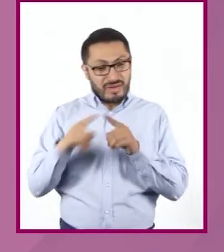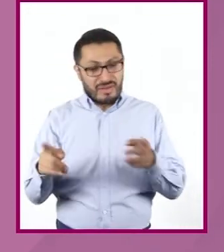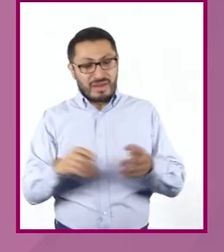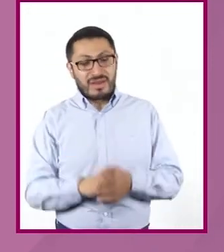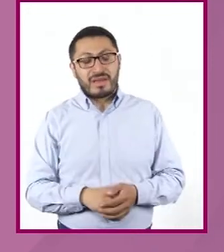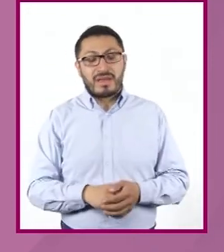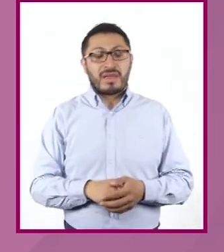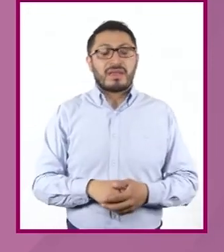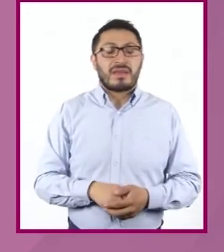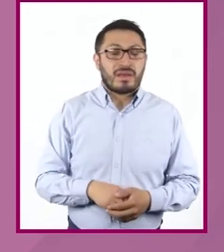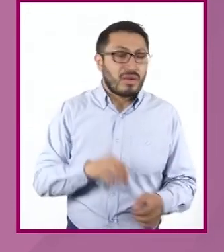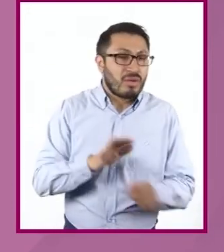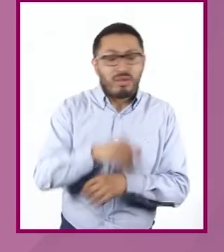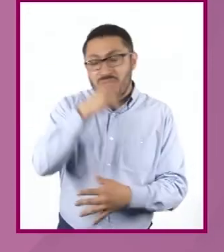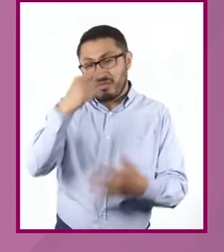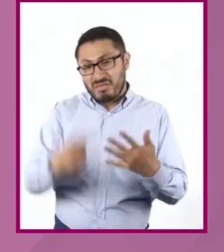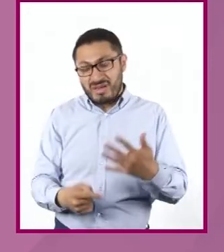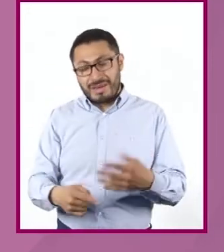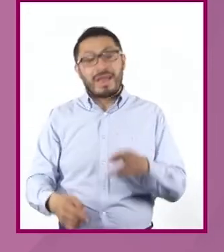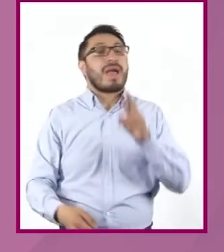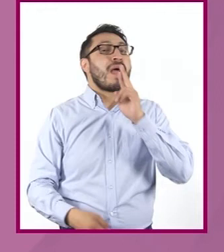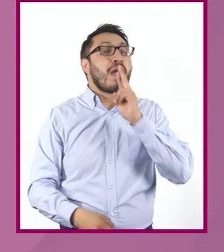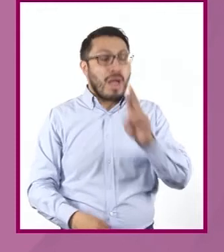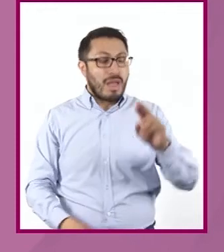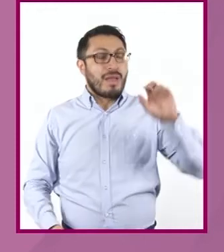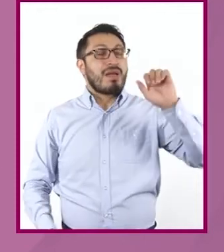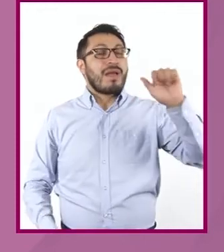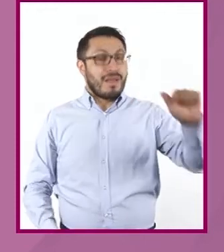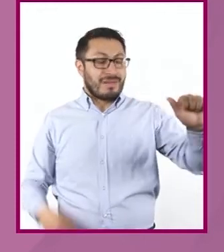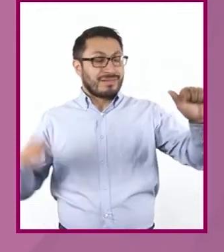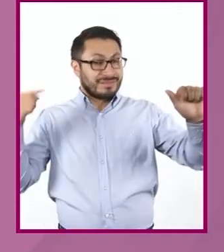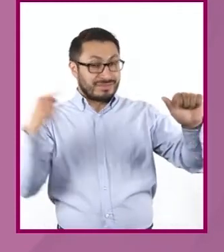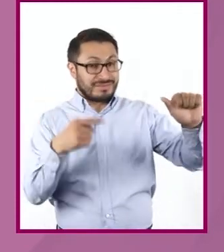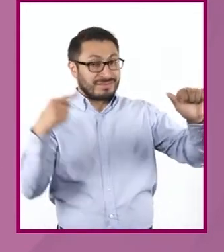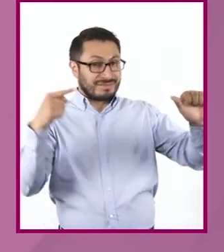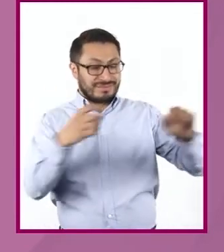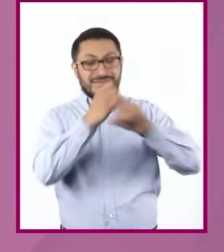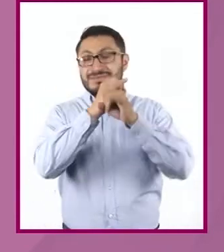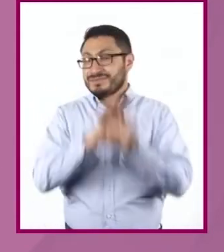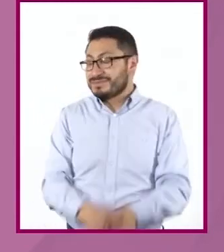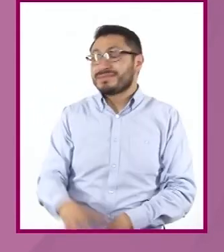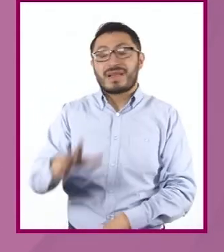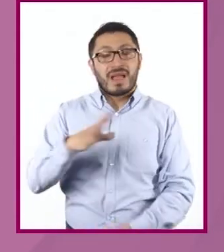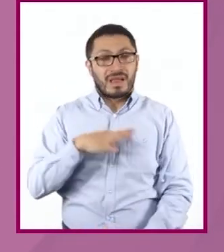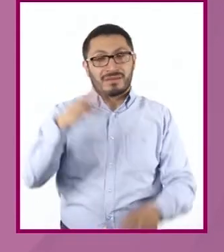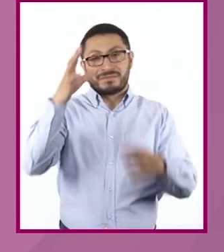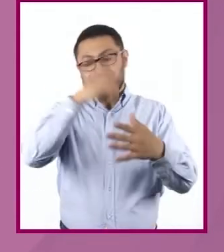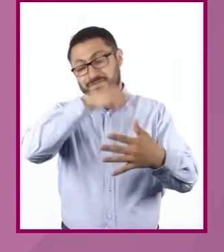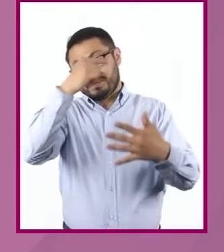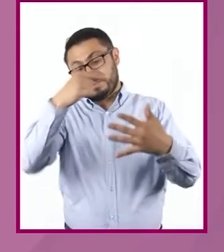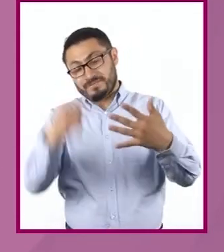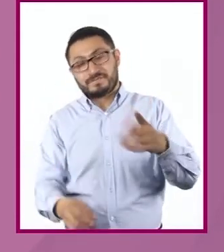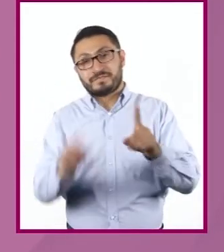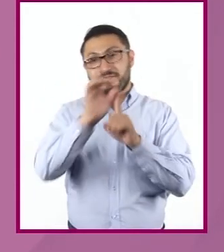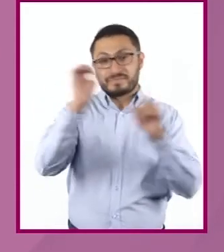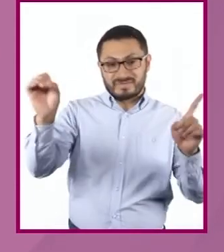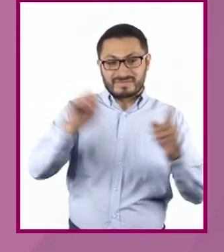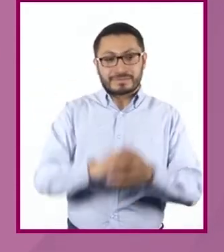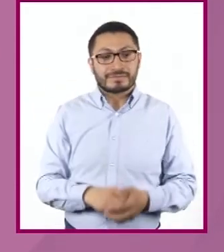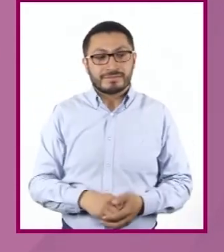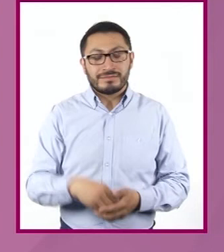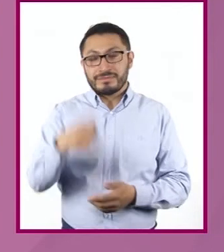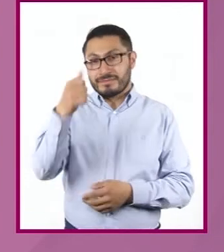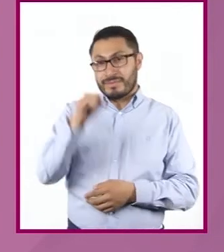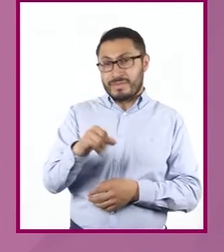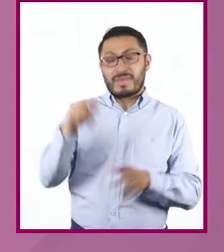La respuesta correcta es A, porque de esta información se desprenden los siguientes enunciados. Así